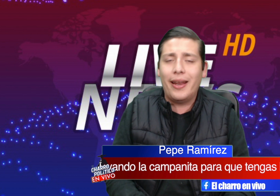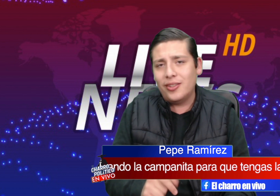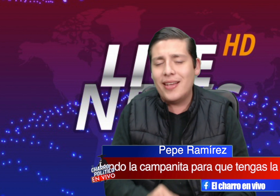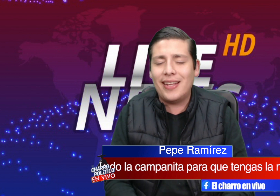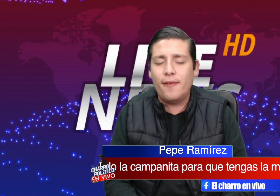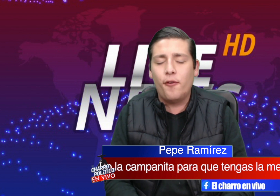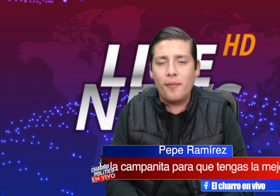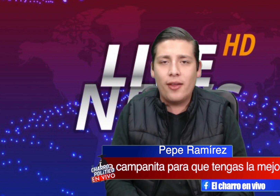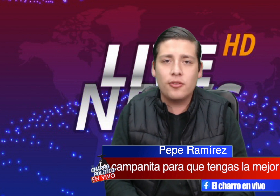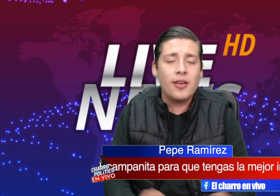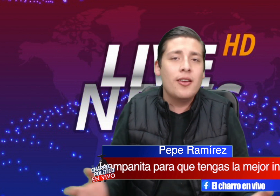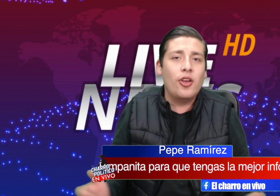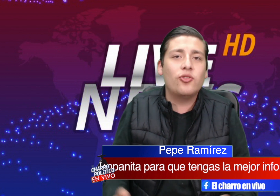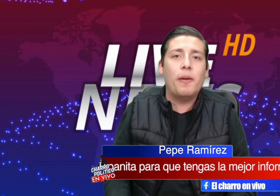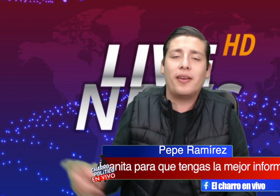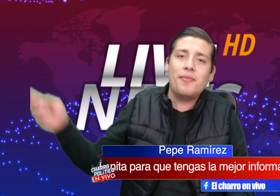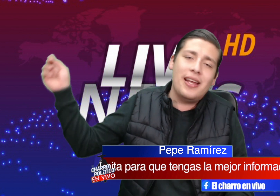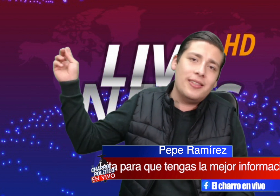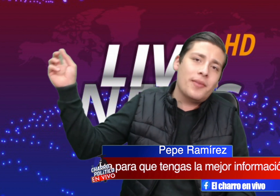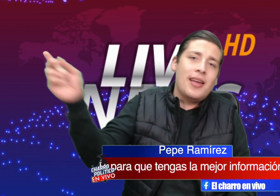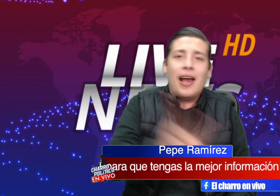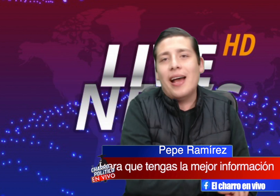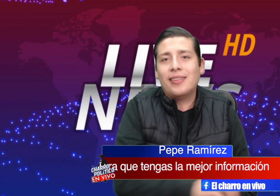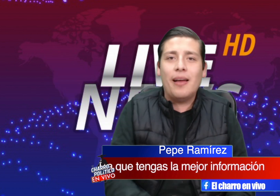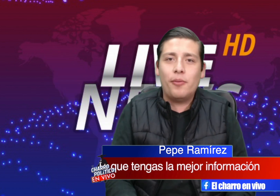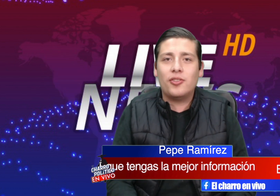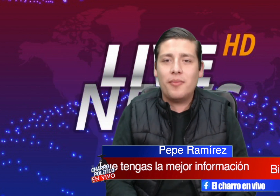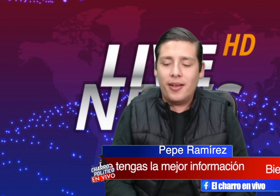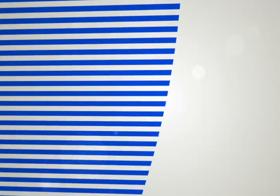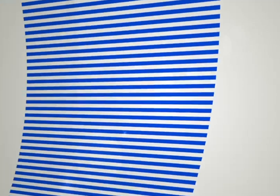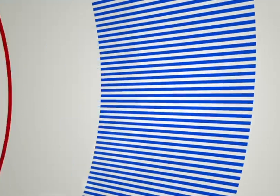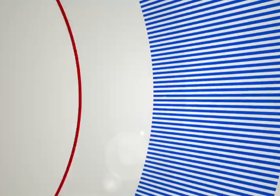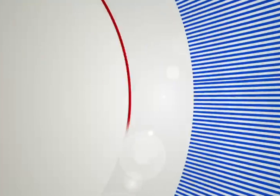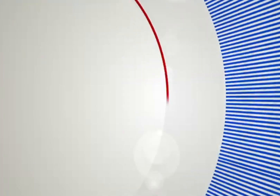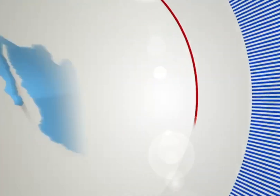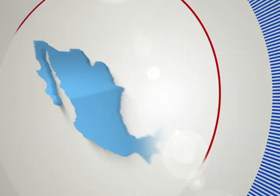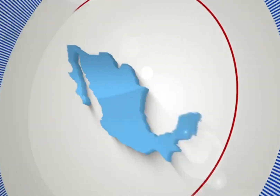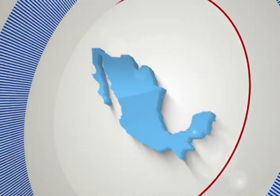más ciudadanos estén informados. Yo soy Pepe Ramírez. Hasta la próxima.